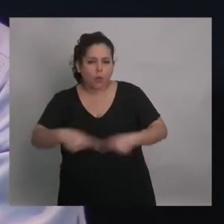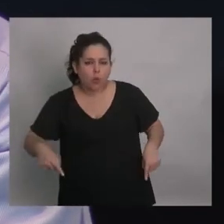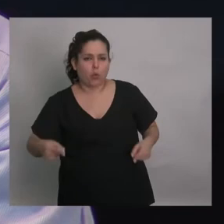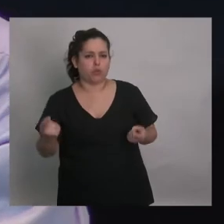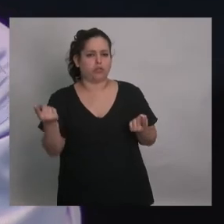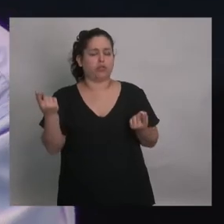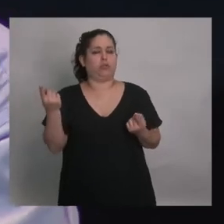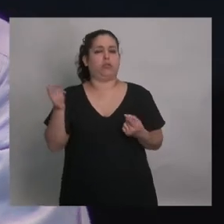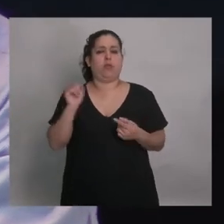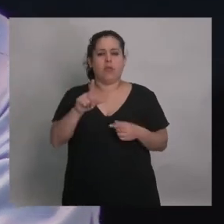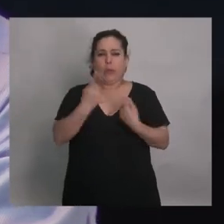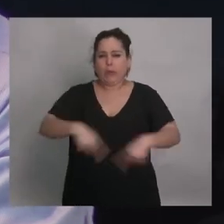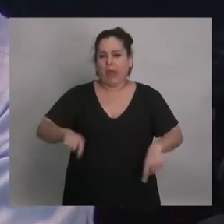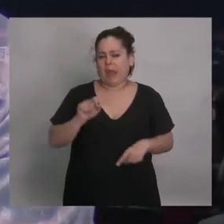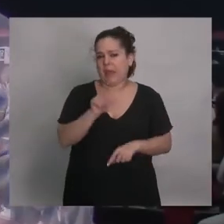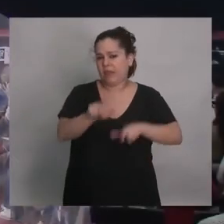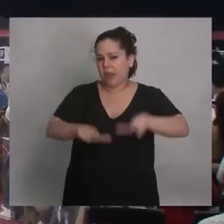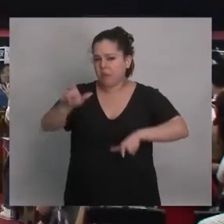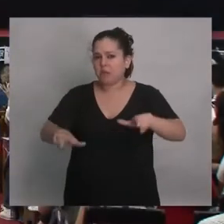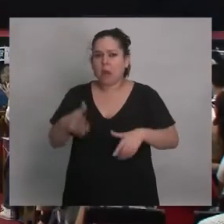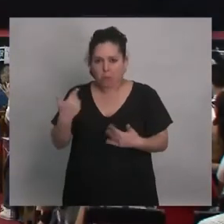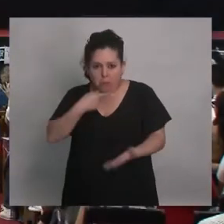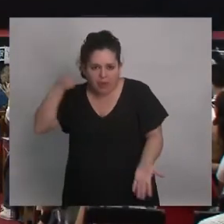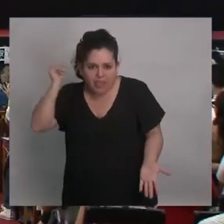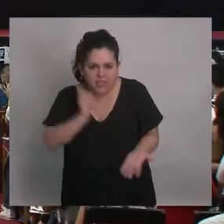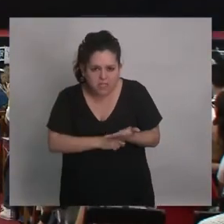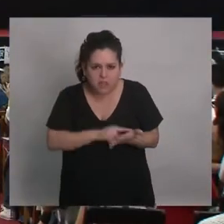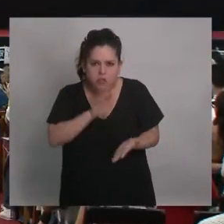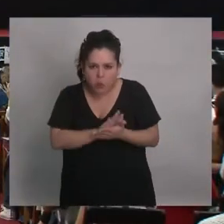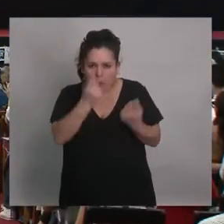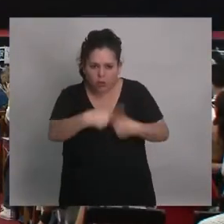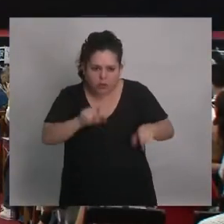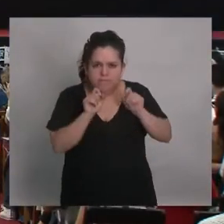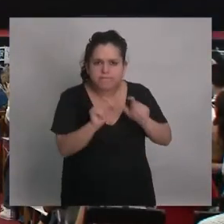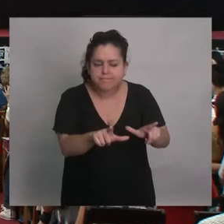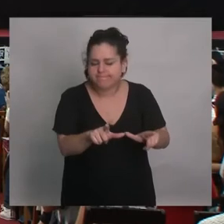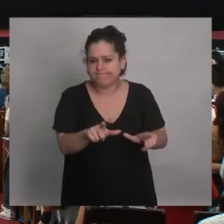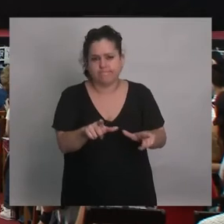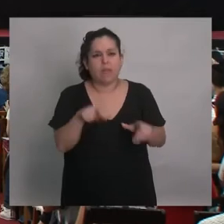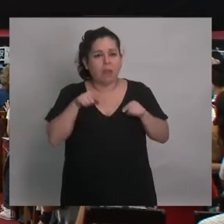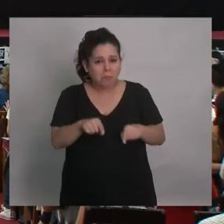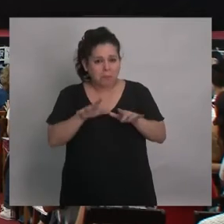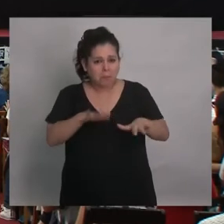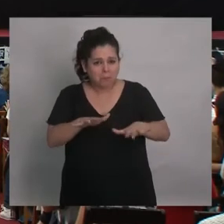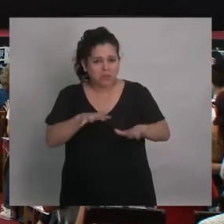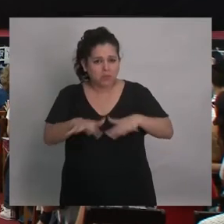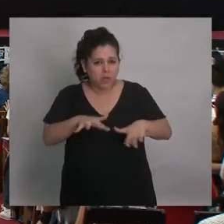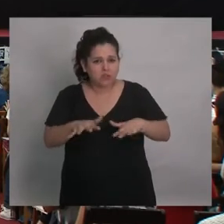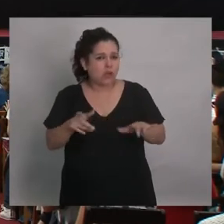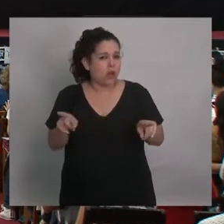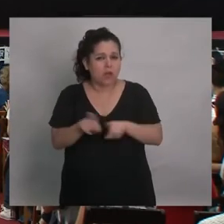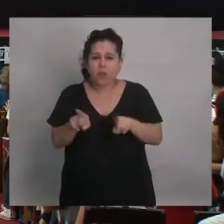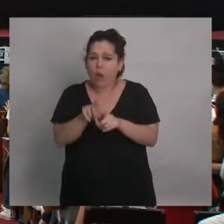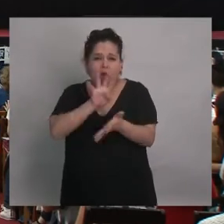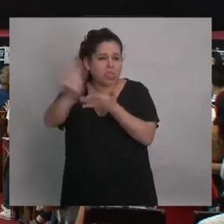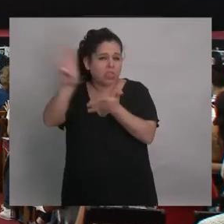tiene sus bienes puede decidir sobre esto pero hoy todo esto está pasando como la deuda eterna